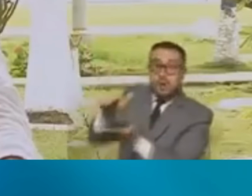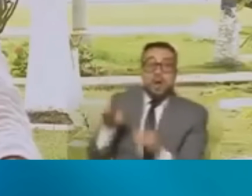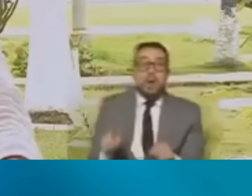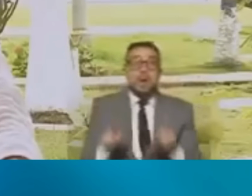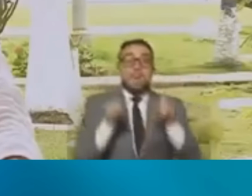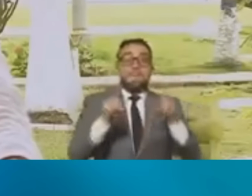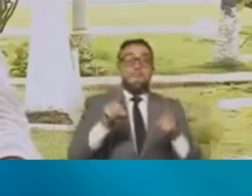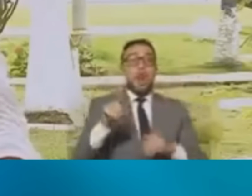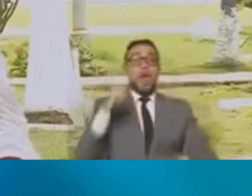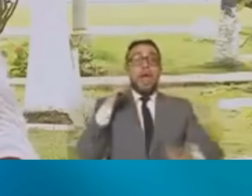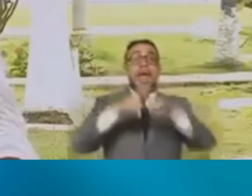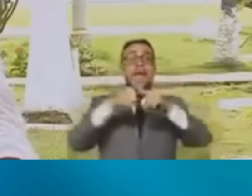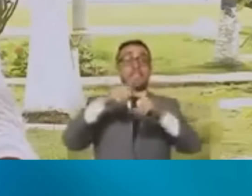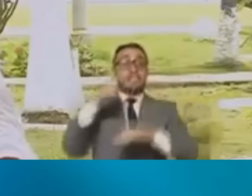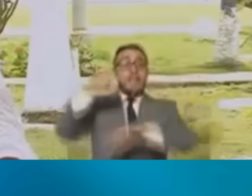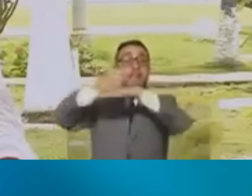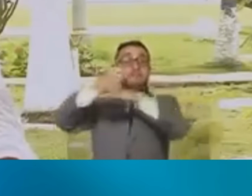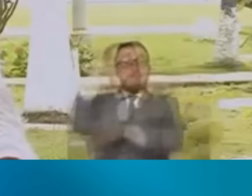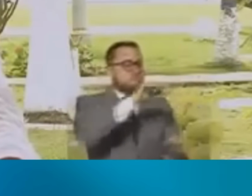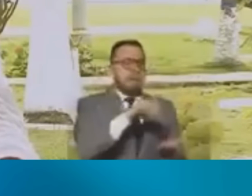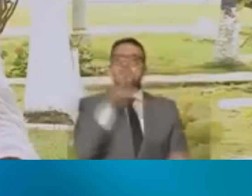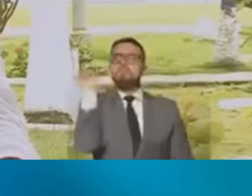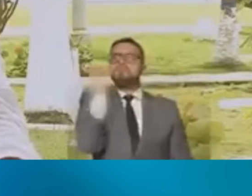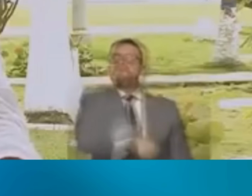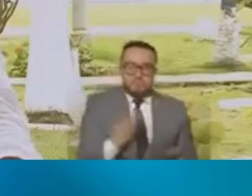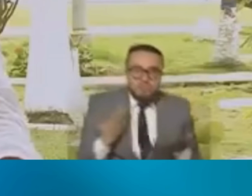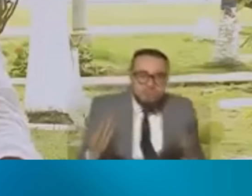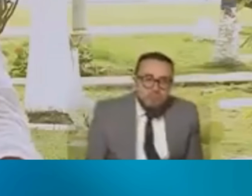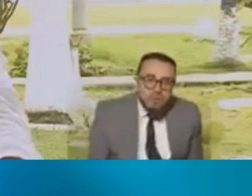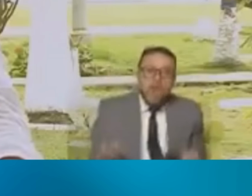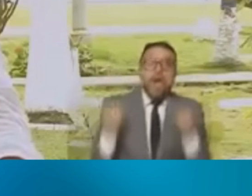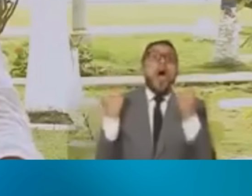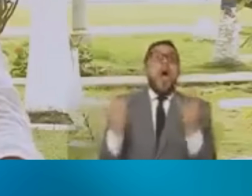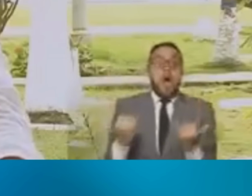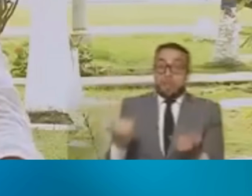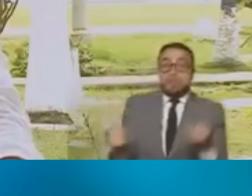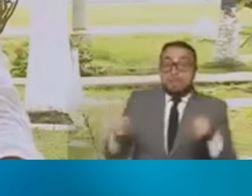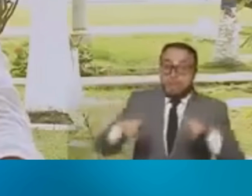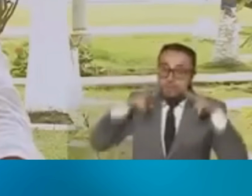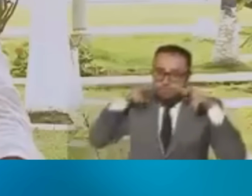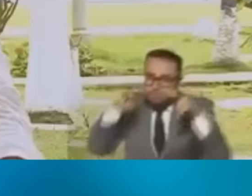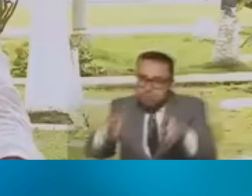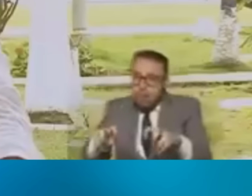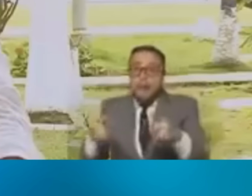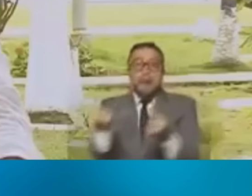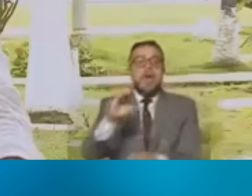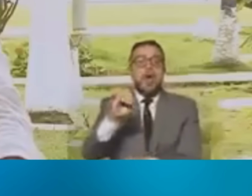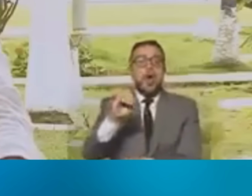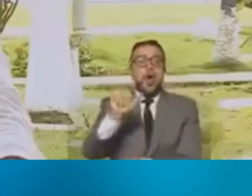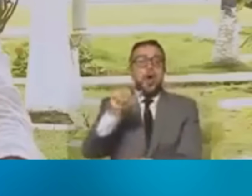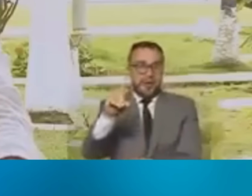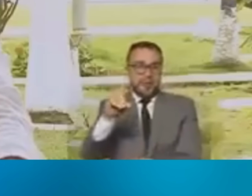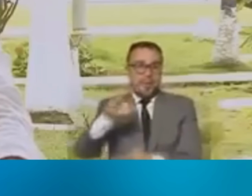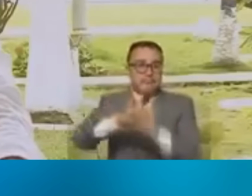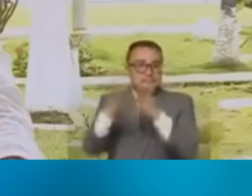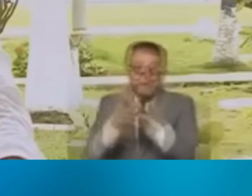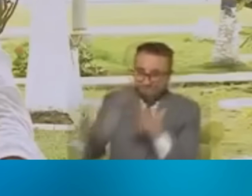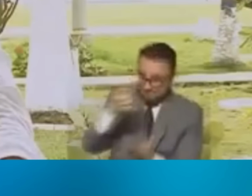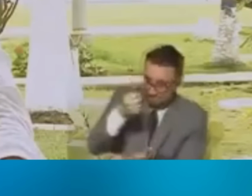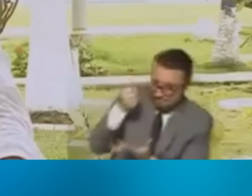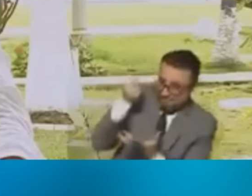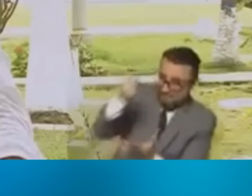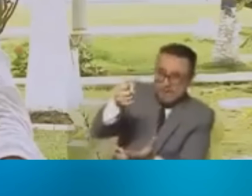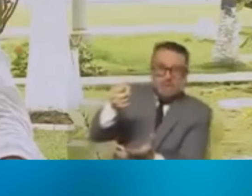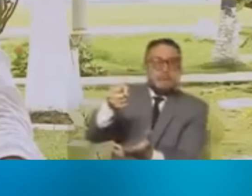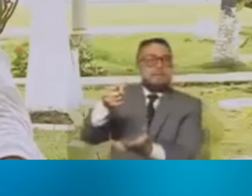tiempos y fue ignorada en la Fiscalía anterior. Asimismo, como la investigación de los recursos de la paz, el llamado CAT-PAS,